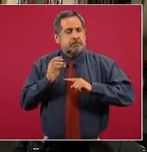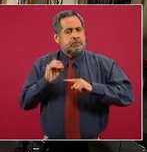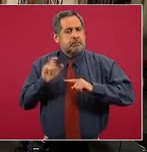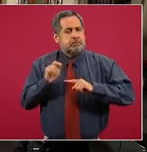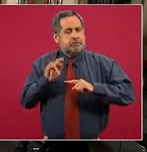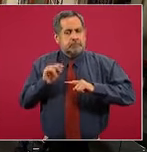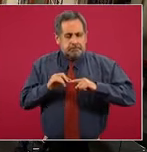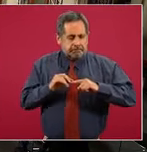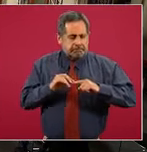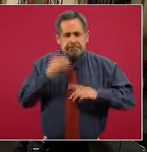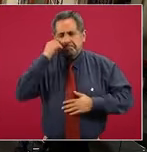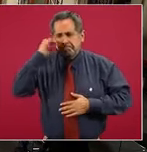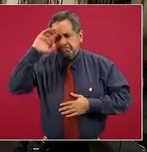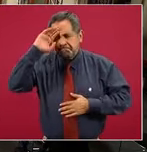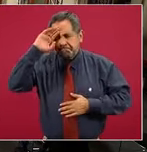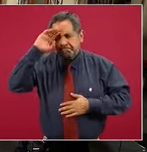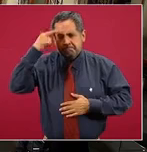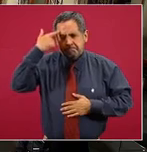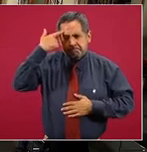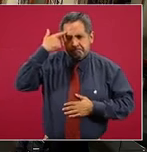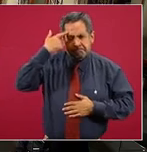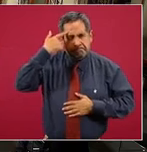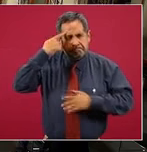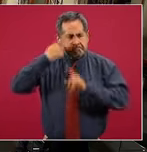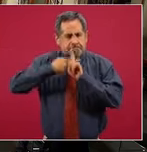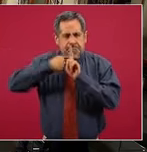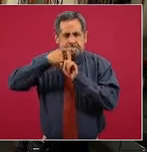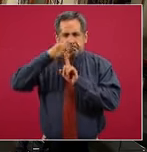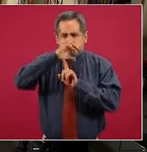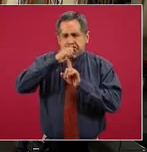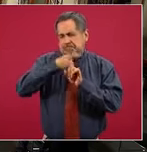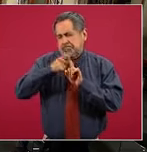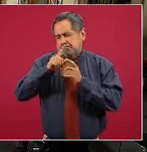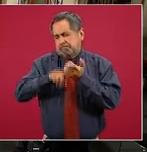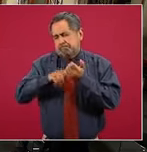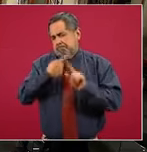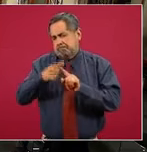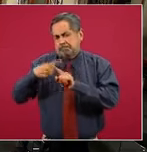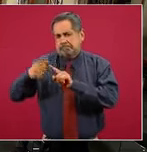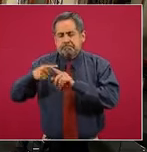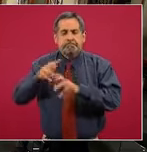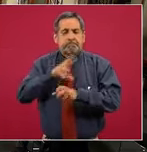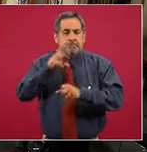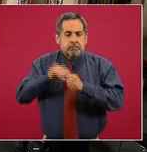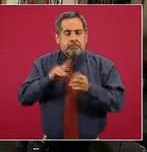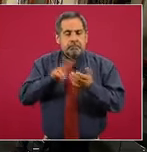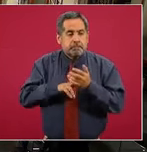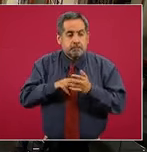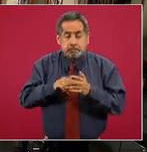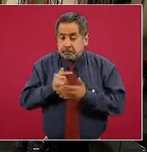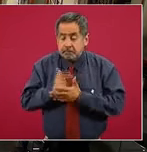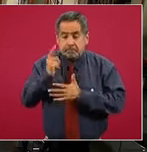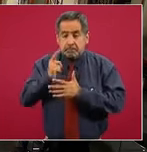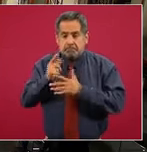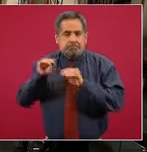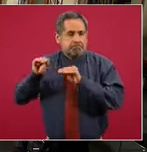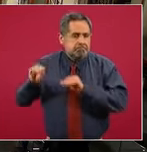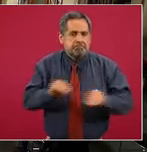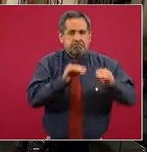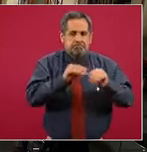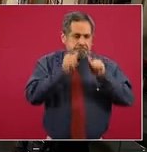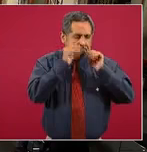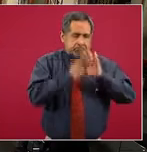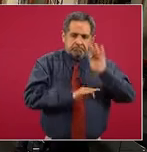evaluando la temperatura y ante cualquier situación que pueda ser de mayor gravedad, poderlos referir rápidamente a la